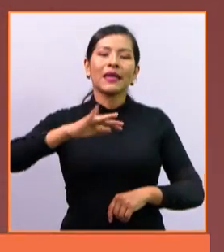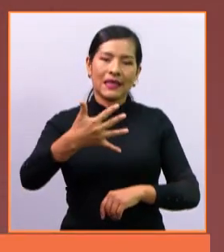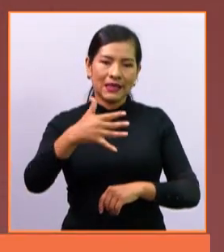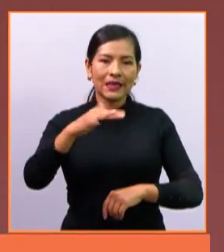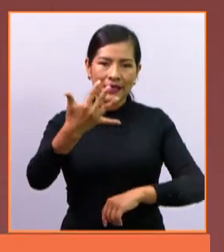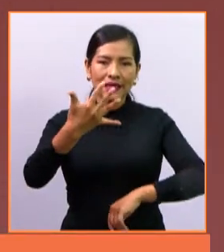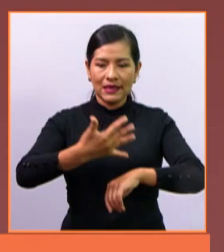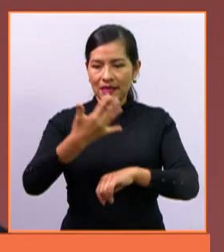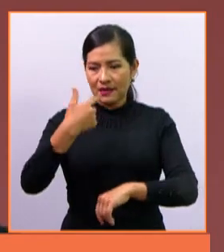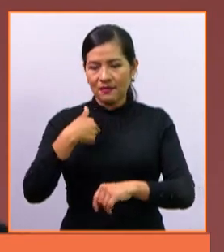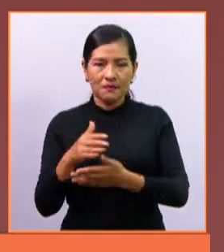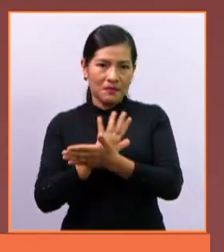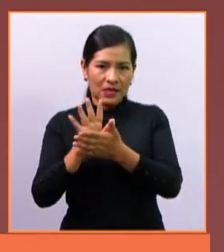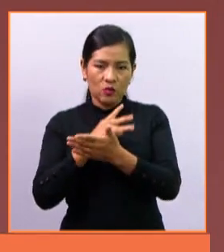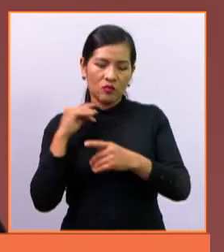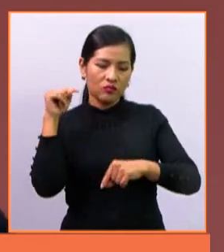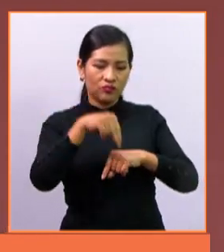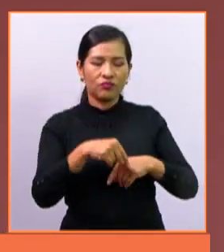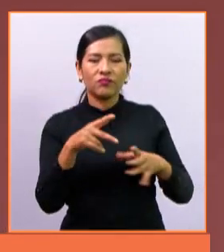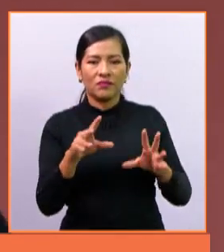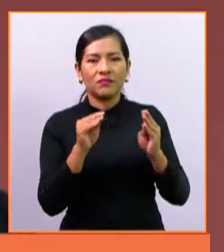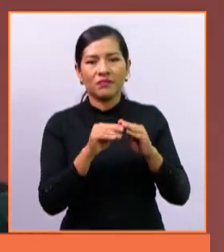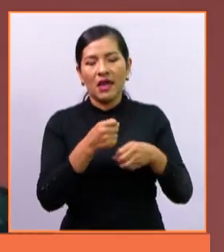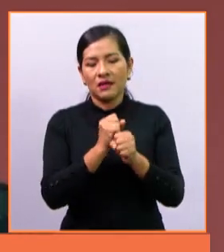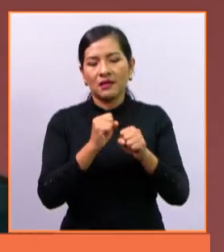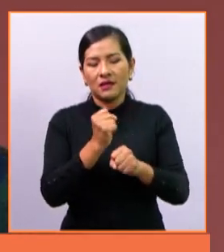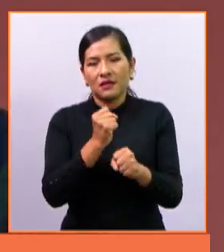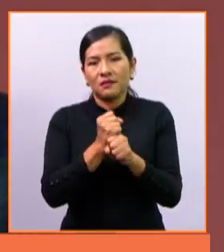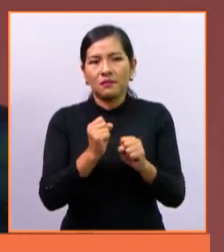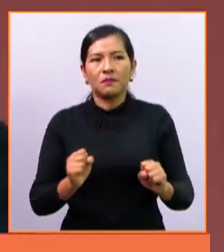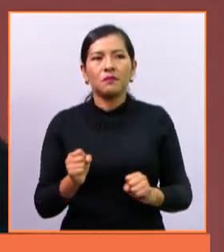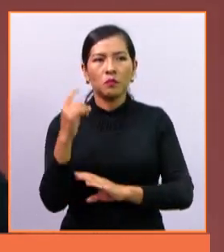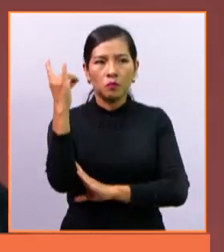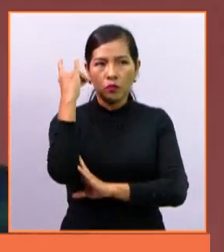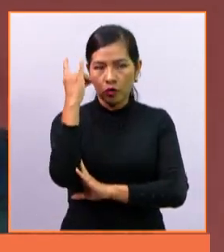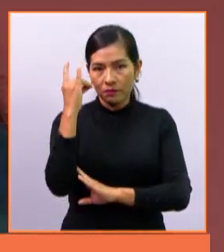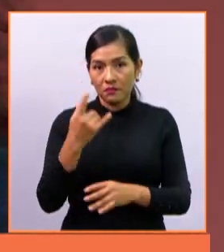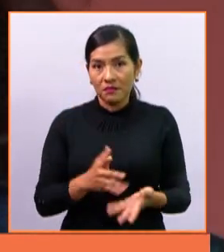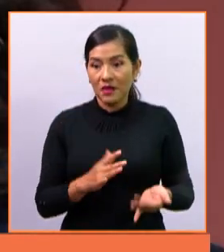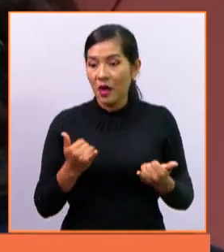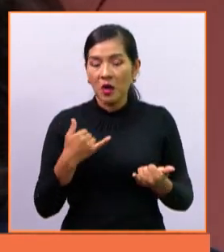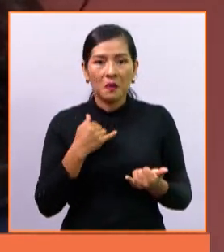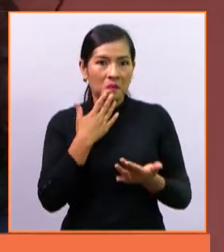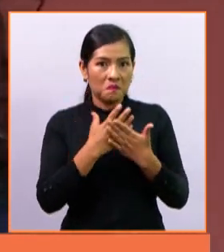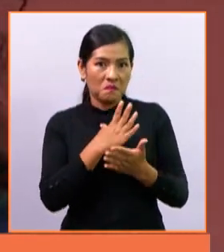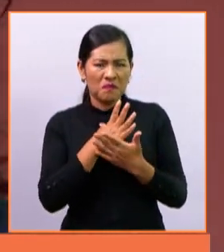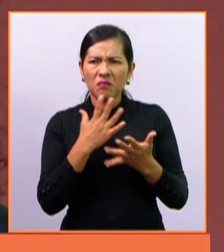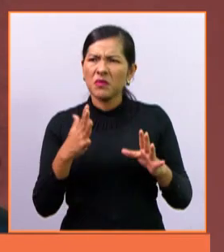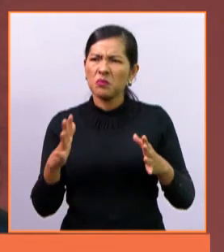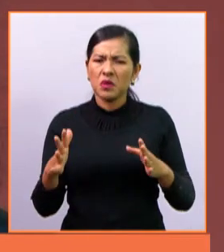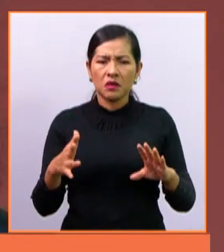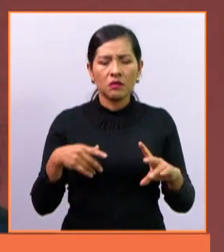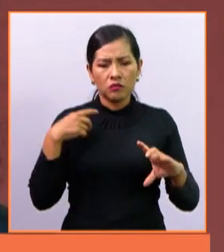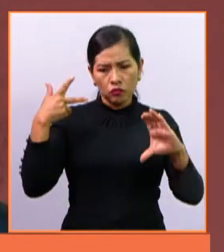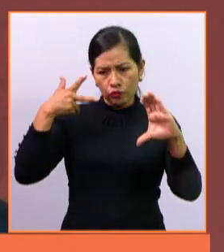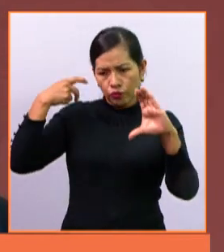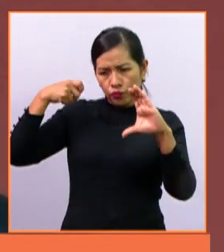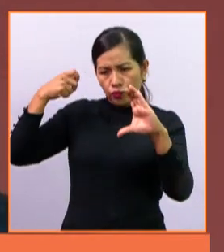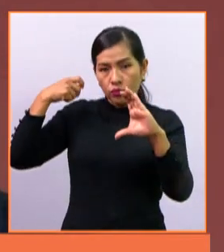quinta película en Bolivia. Y estaba bien, como 6 semanas de rodaje.